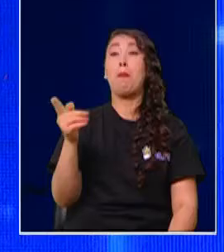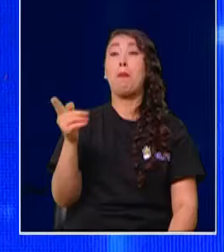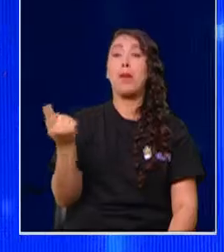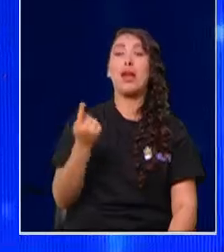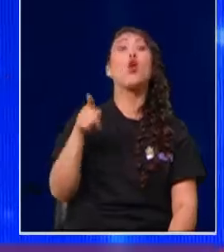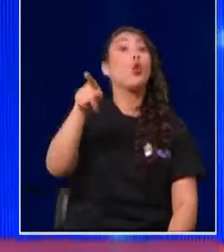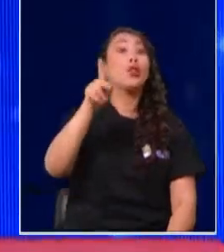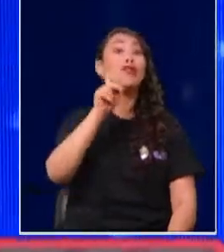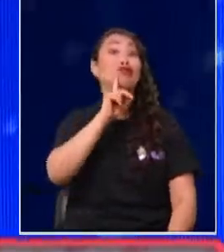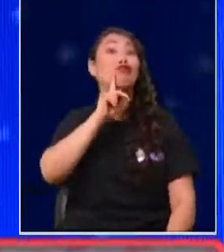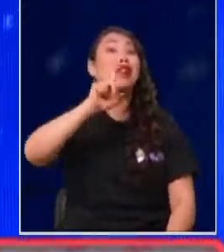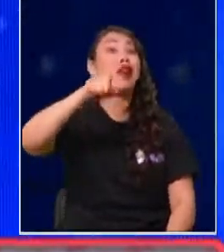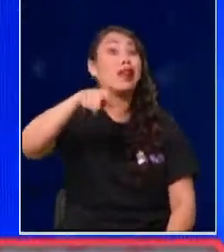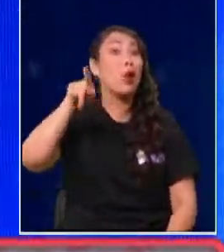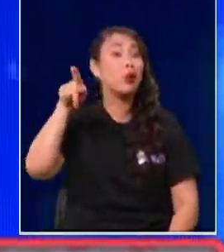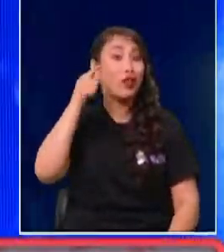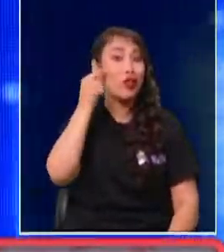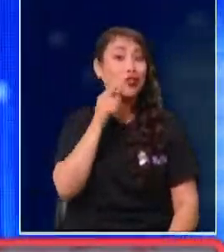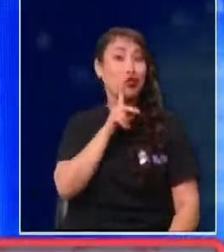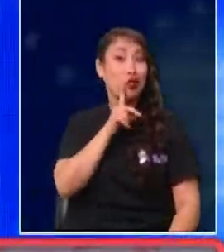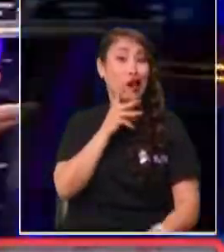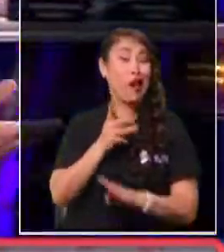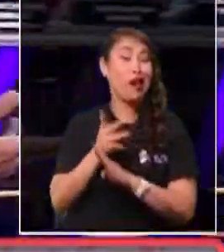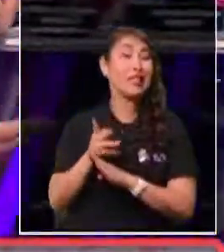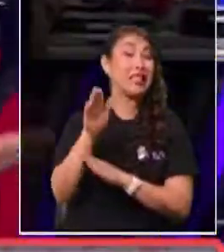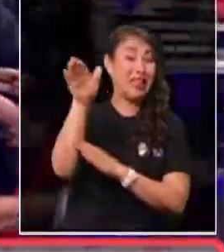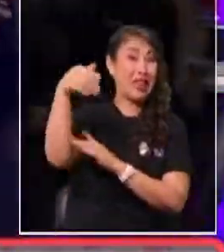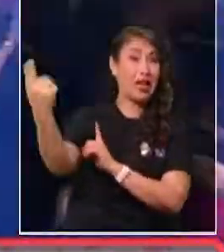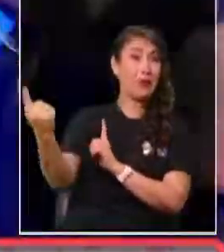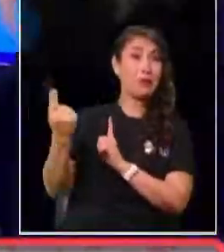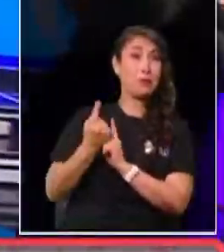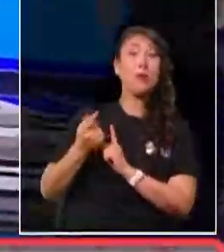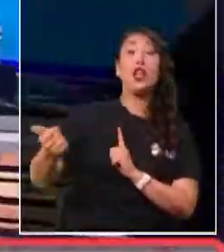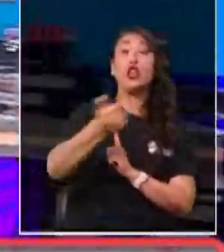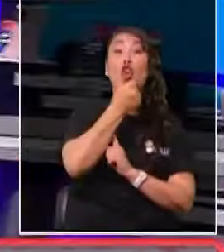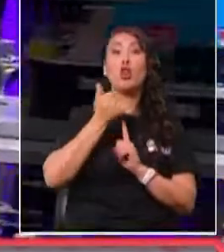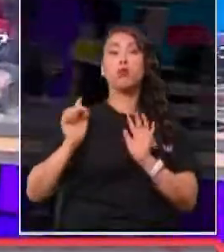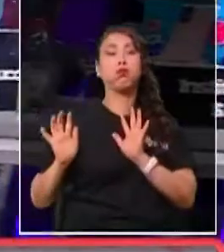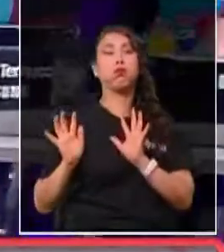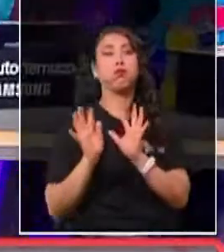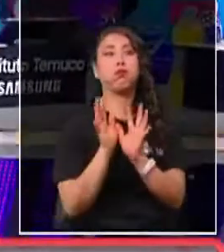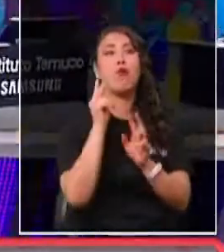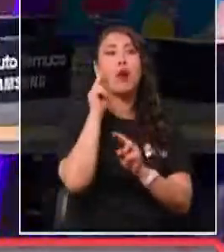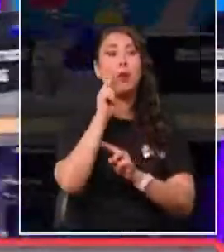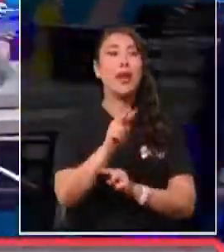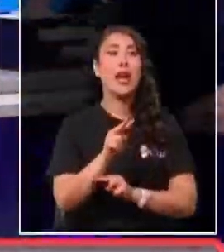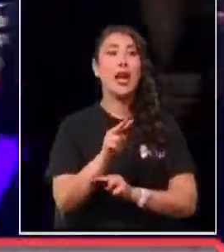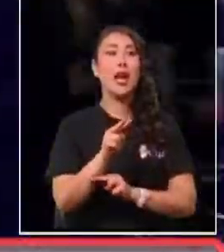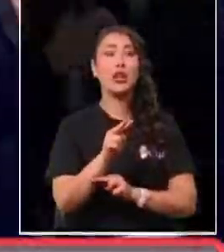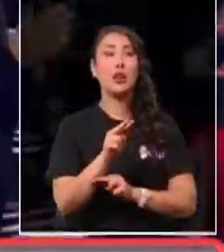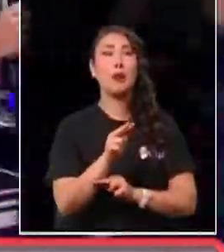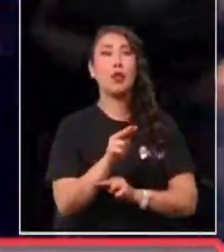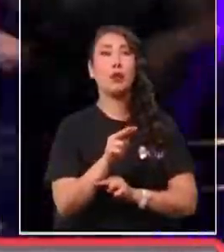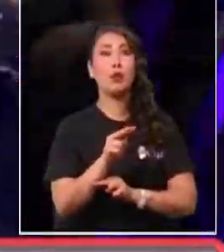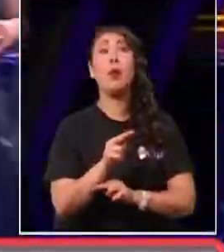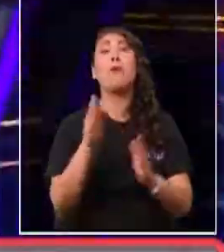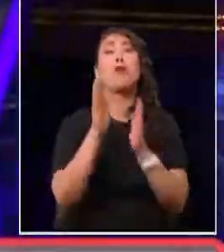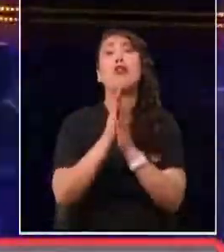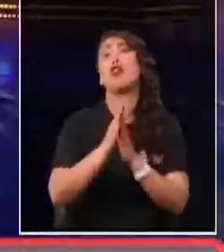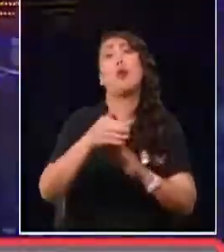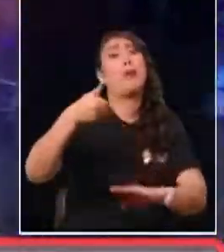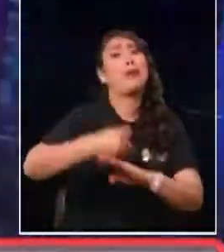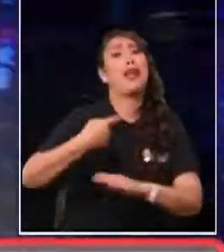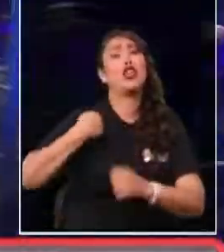tarjeta mágica. Sí, vamos. Usted tiene la tarjetita. Vamos todos, don Francisco. No me pidan que corra por la